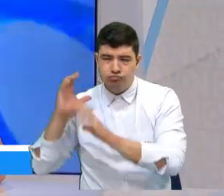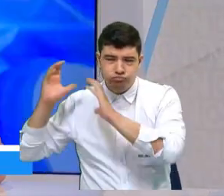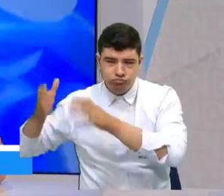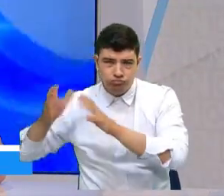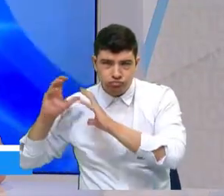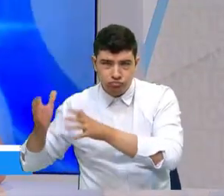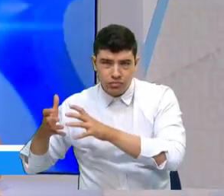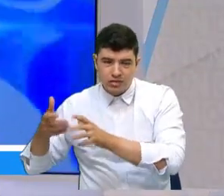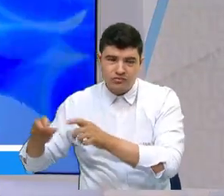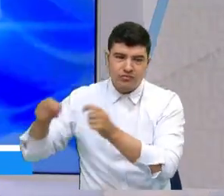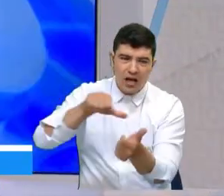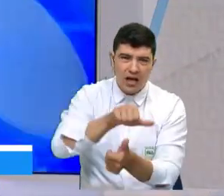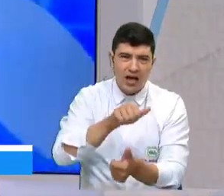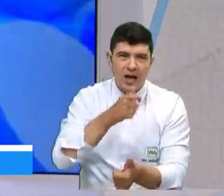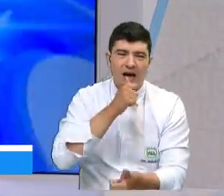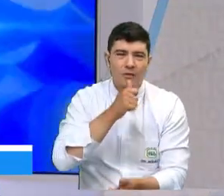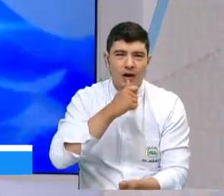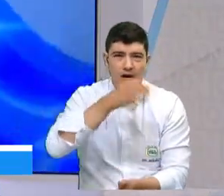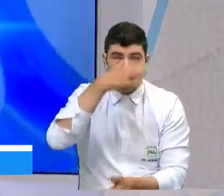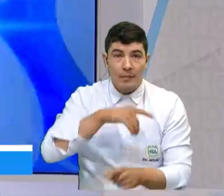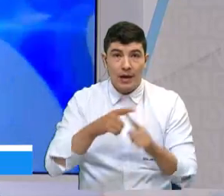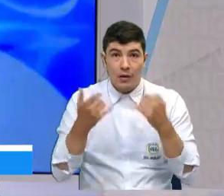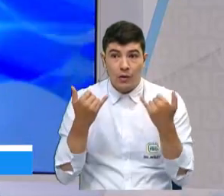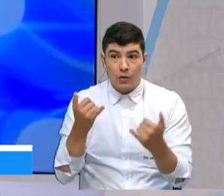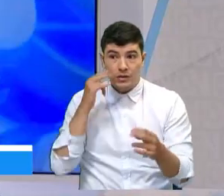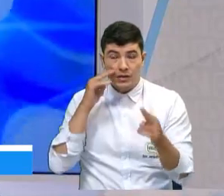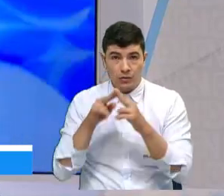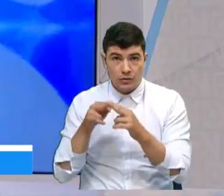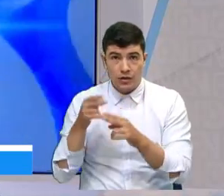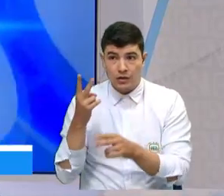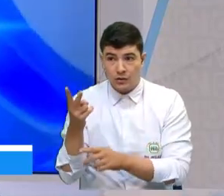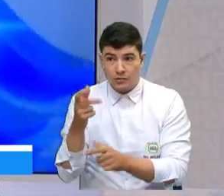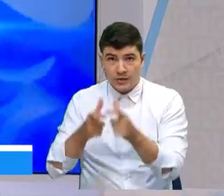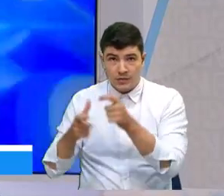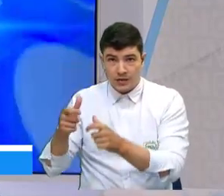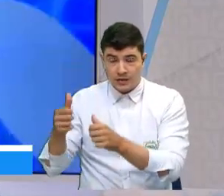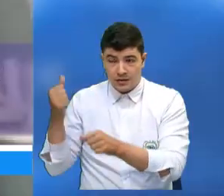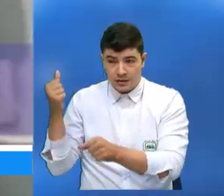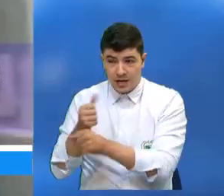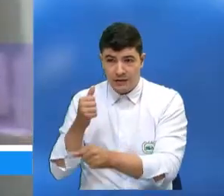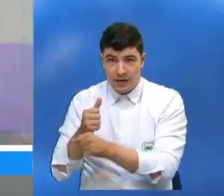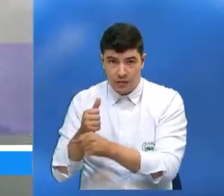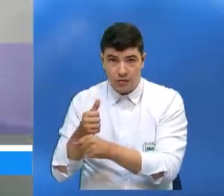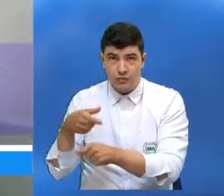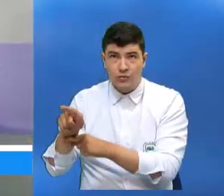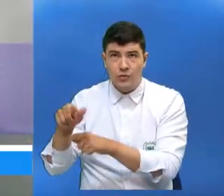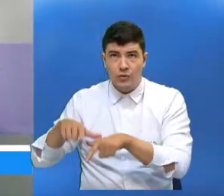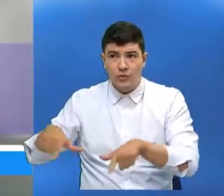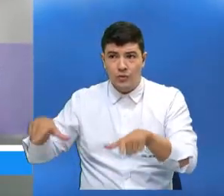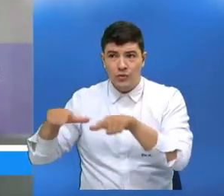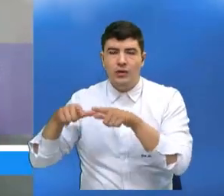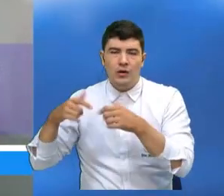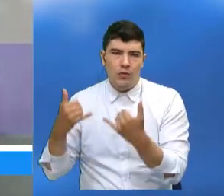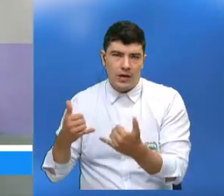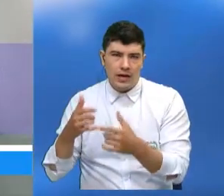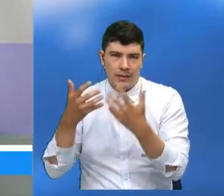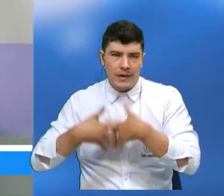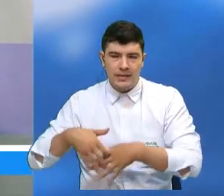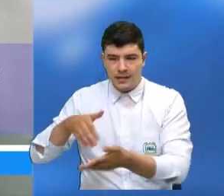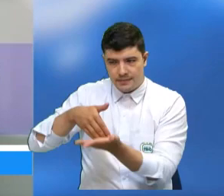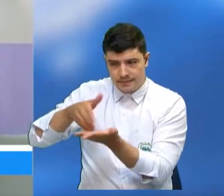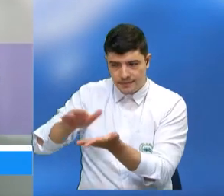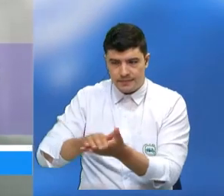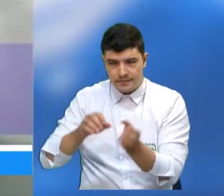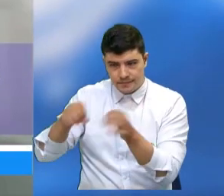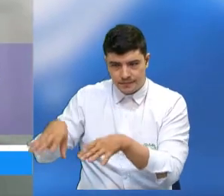de lo sucedido, hoy se conoció que los operarios fueron despedidos por la empresa. Tres veces seguidas, la última